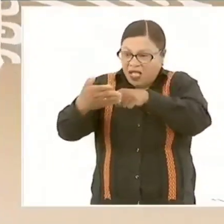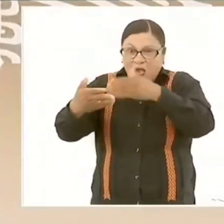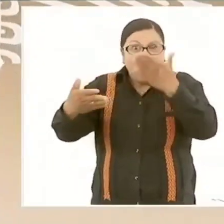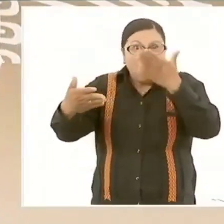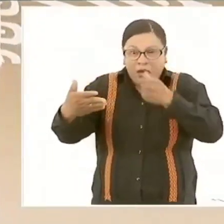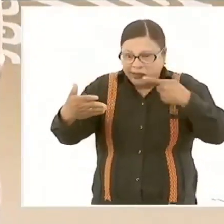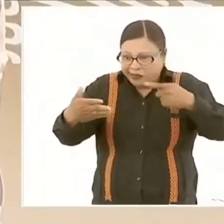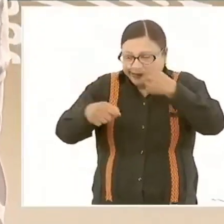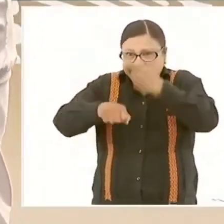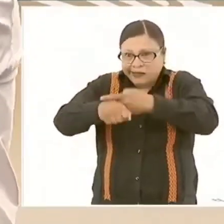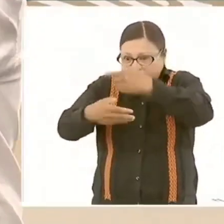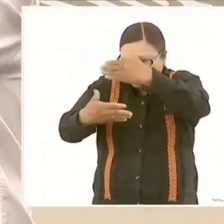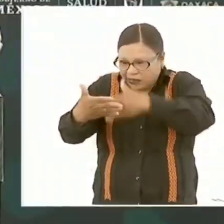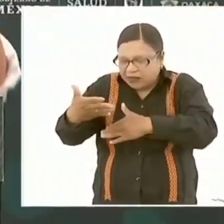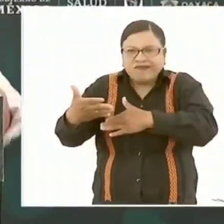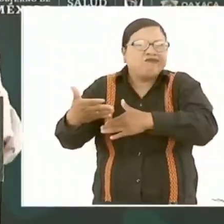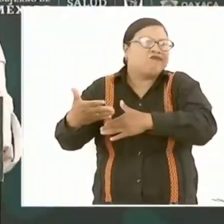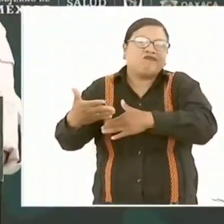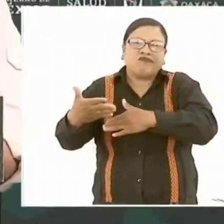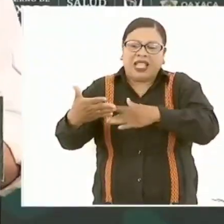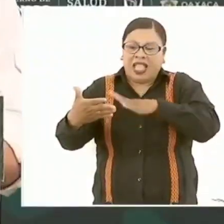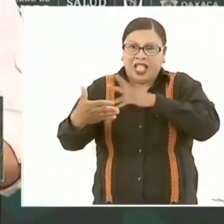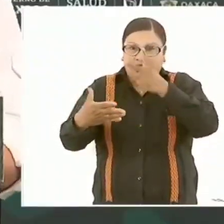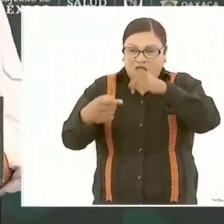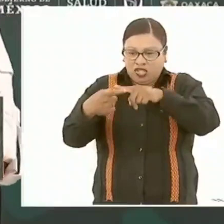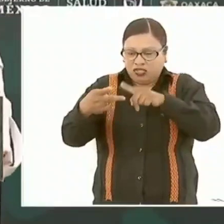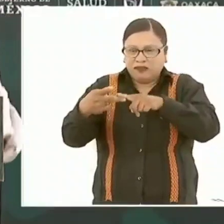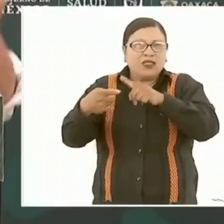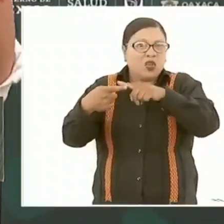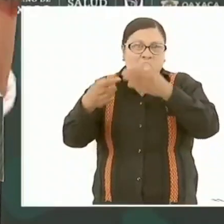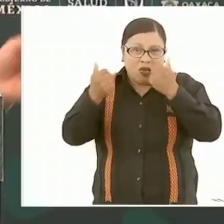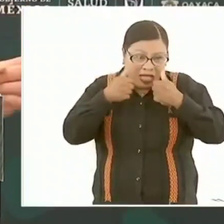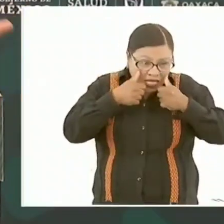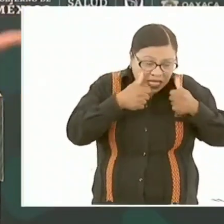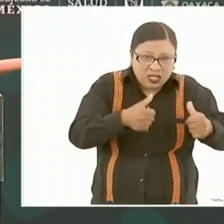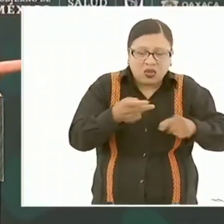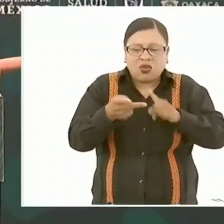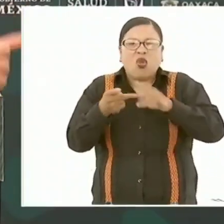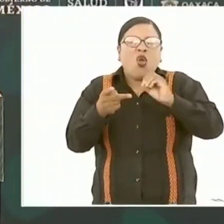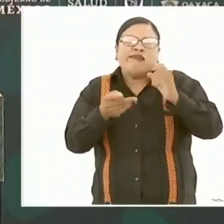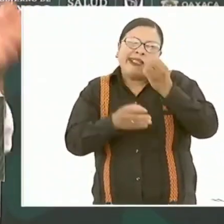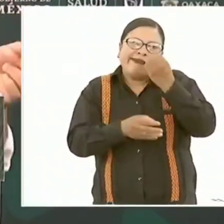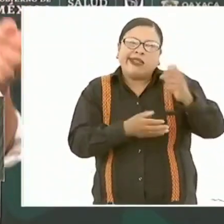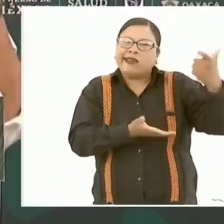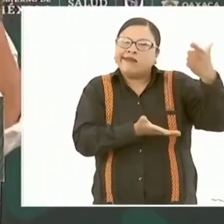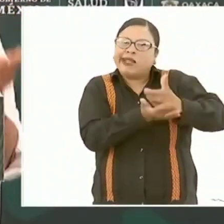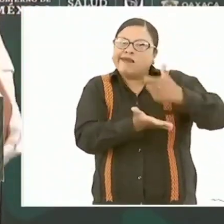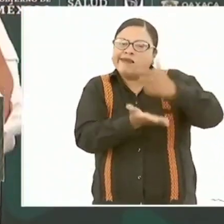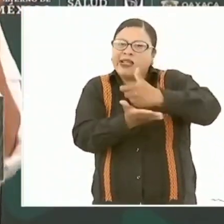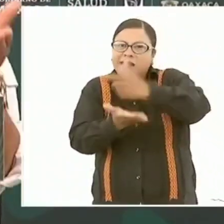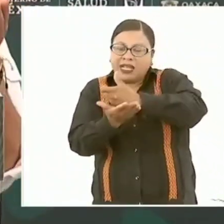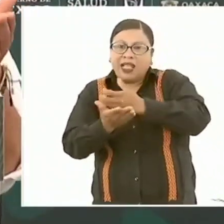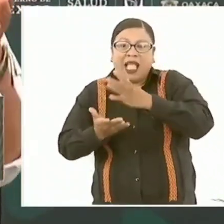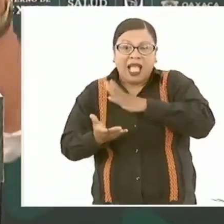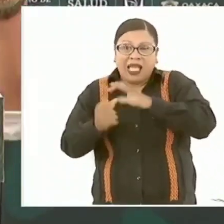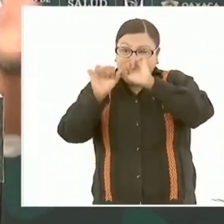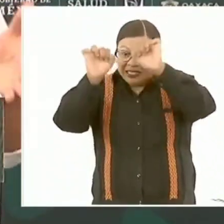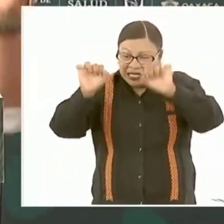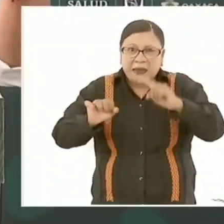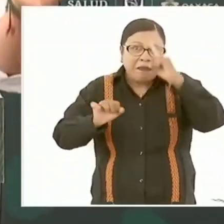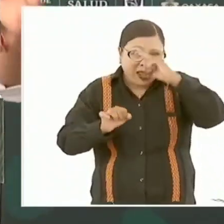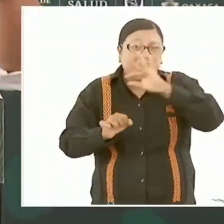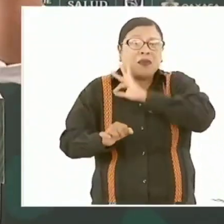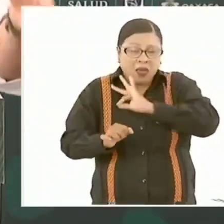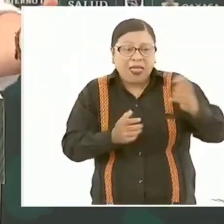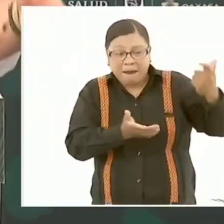294 intervenciones, pasaban dos cosas: o no lo atendían o le empezaban a cobrar. Un sistema que tenía diseño para